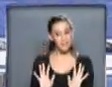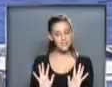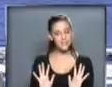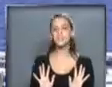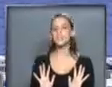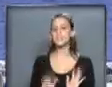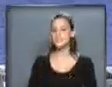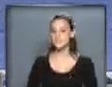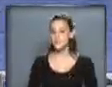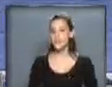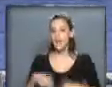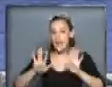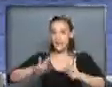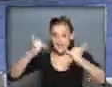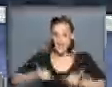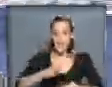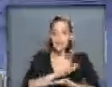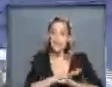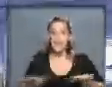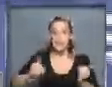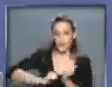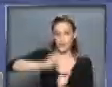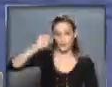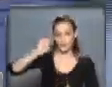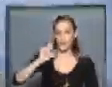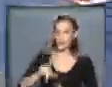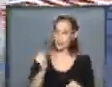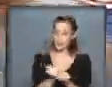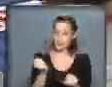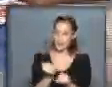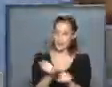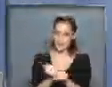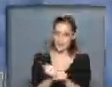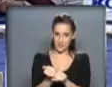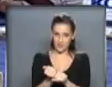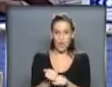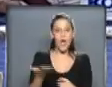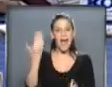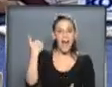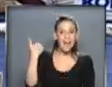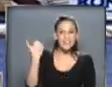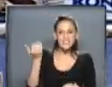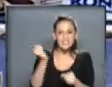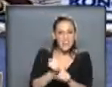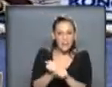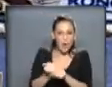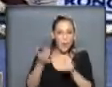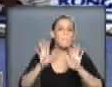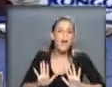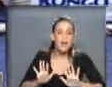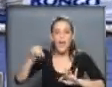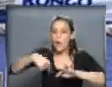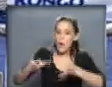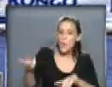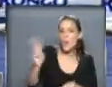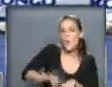conseguido un nuevo título en su carrera. Una Tigresa Acuña que en algún momento había dejado la actividad y que ahora volvió y